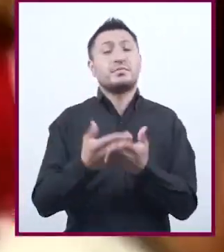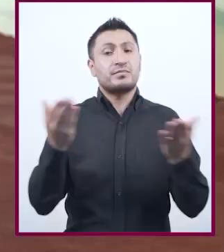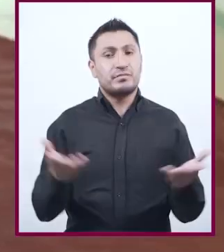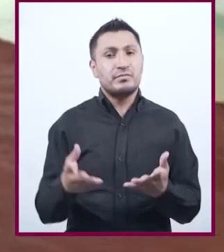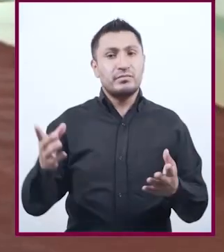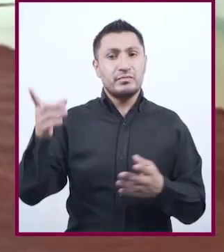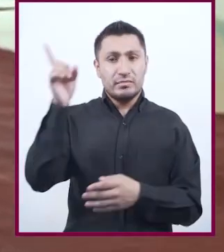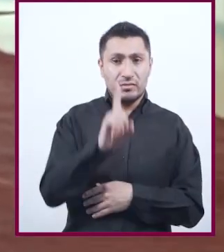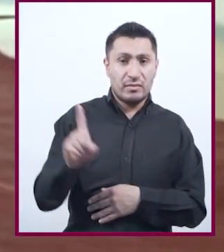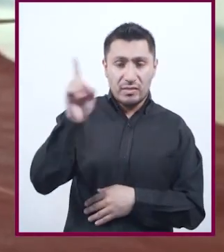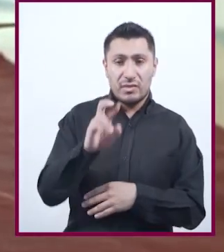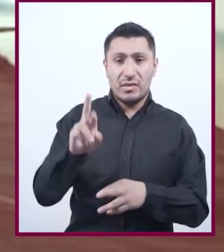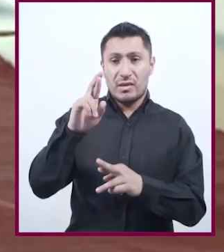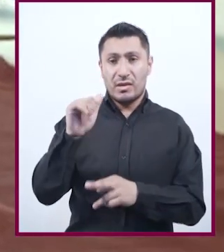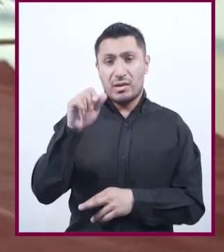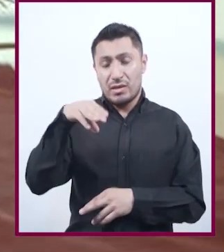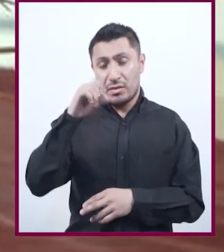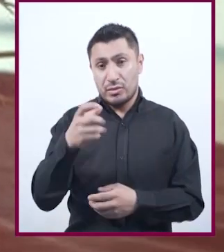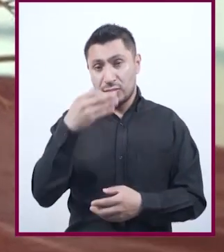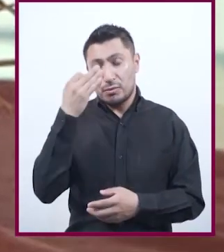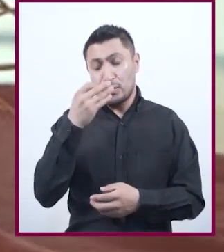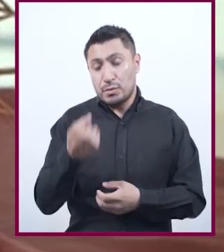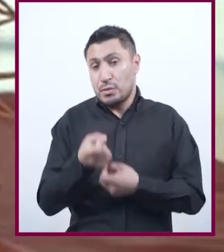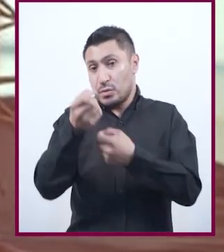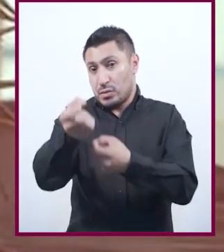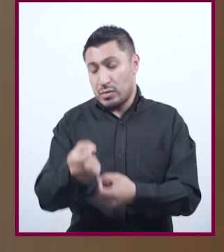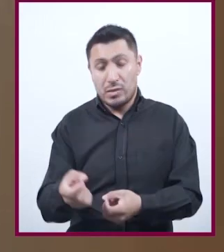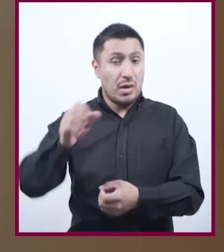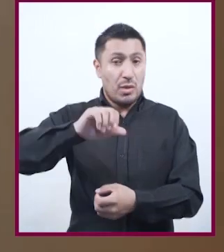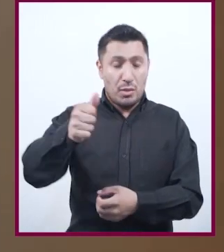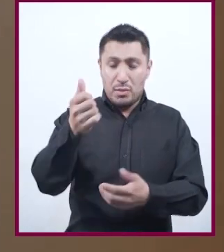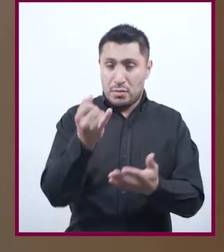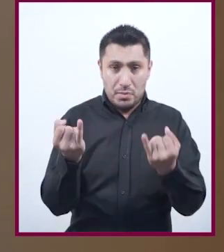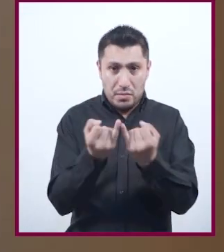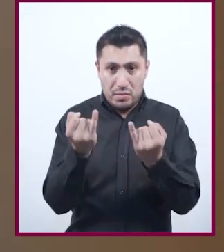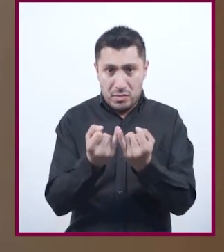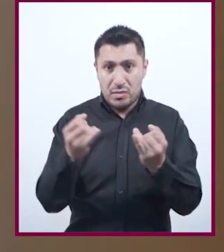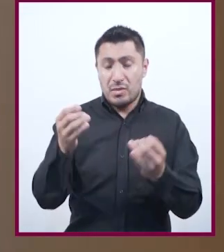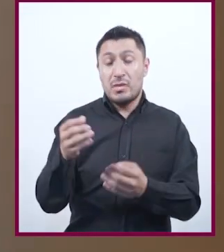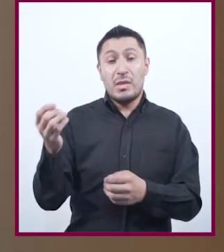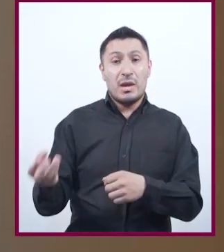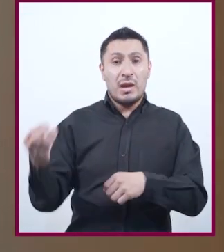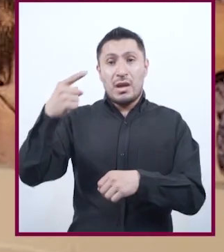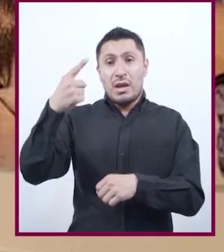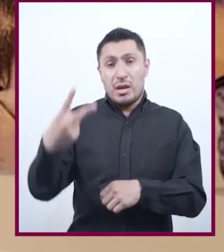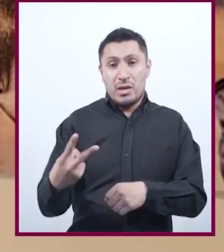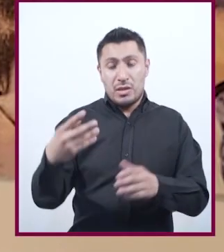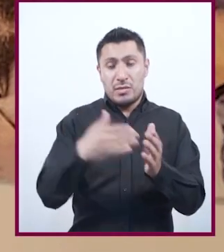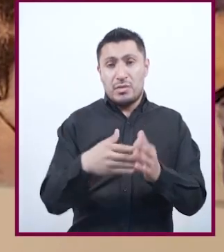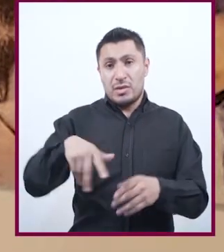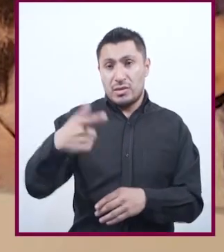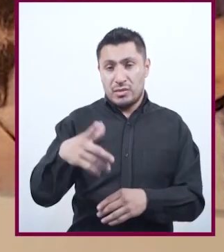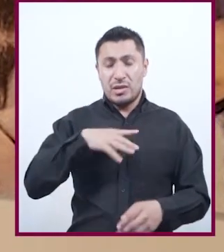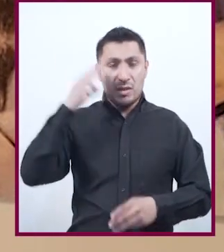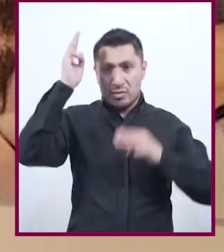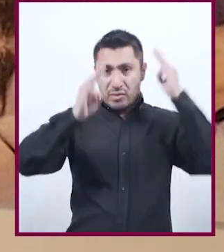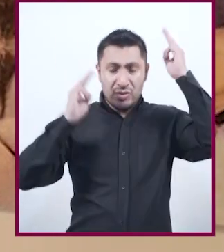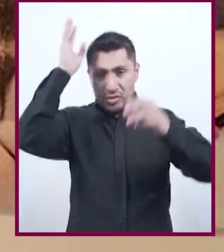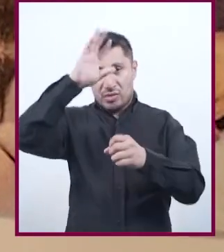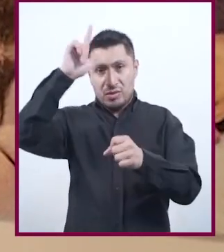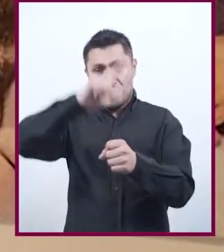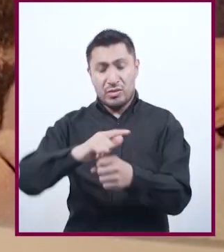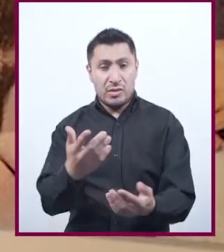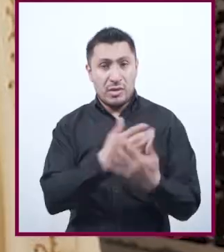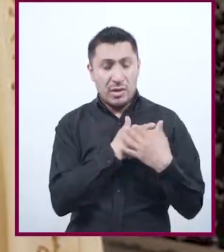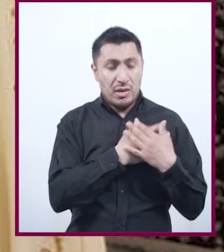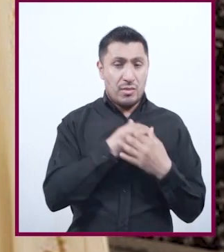escenas. Adicionalmente, en 2012 se inauguró el Museo de las Culturas, Pasión por Iztapalapa, donde existe una